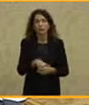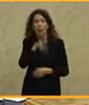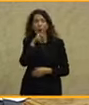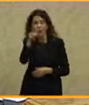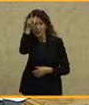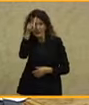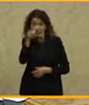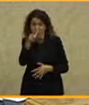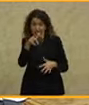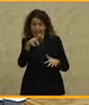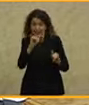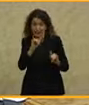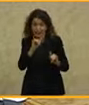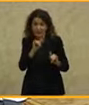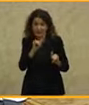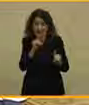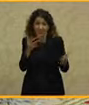alemán.